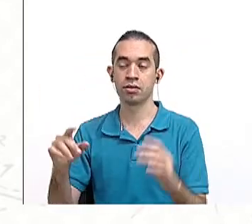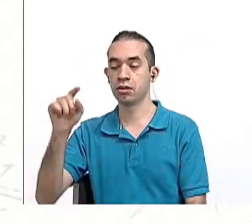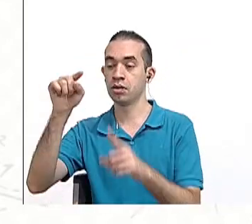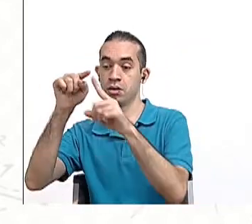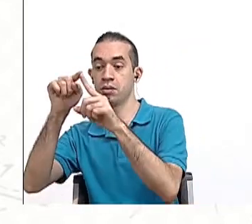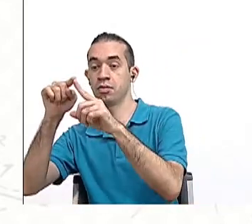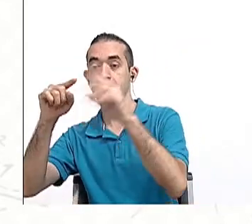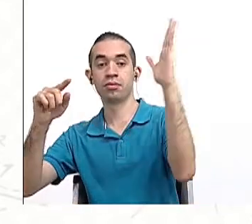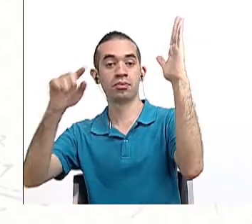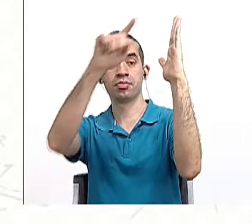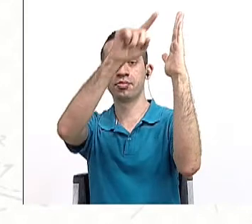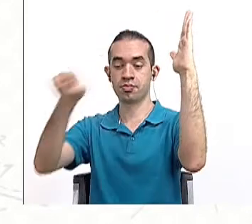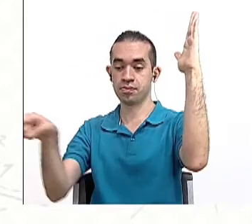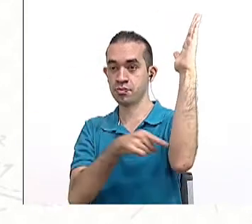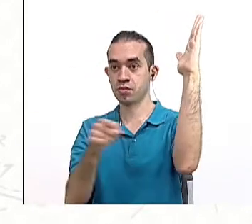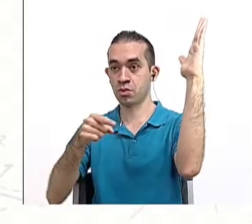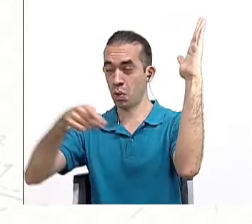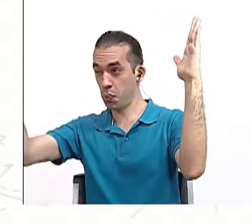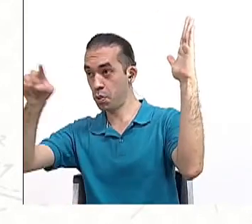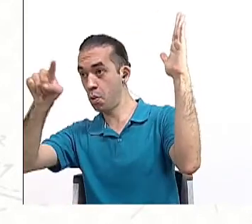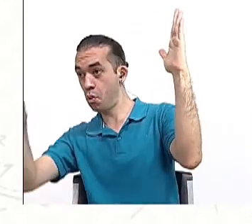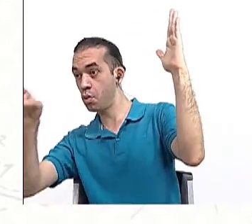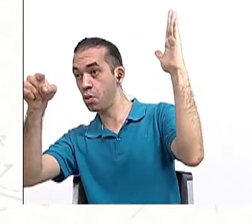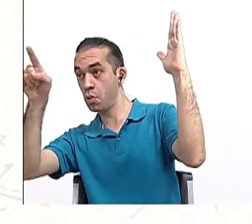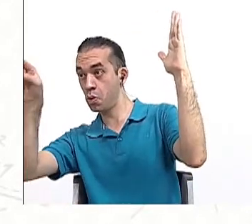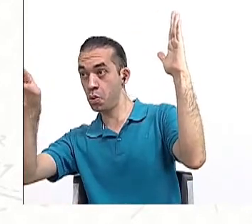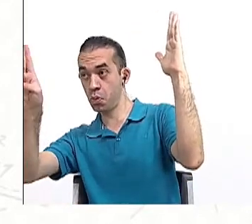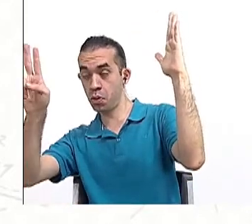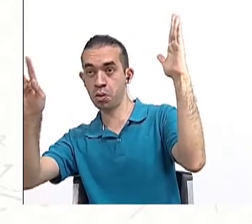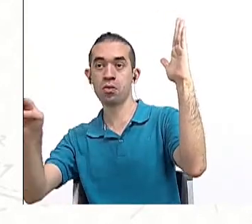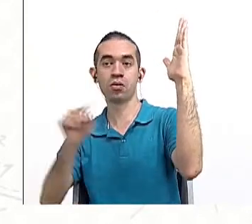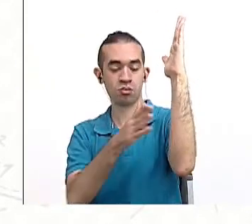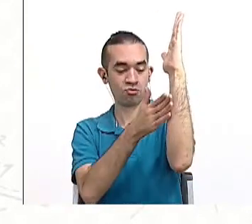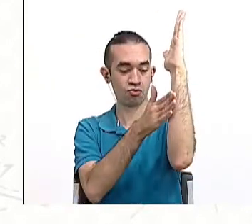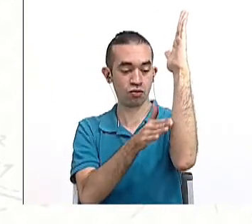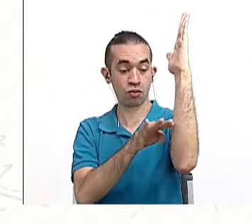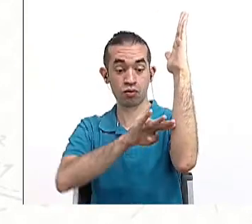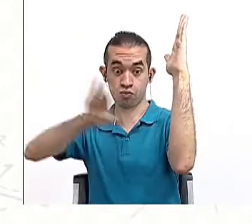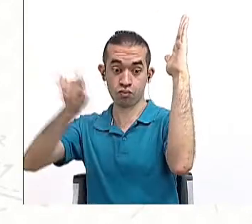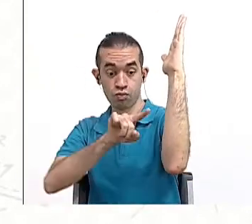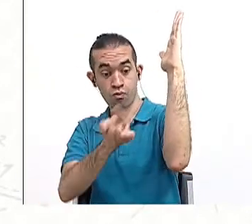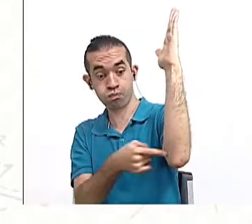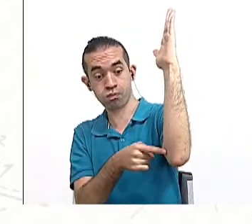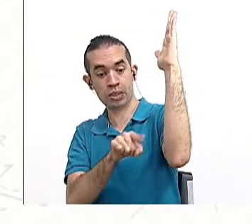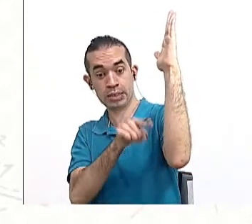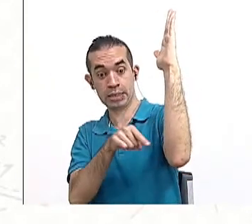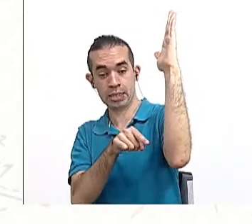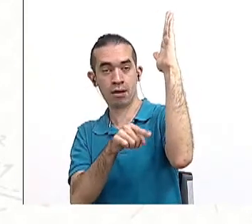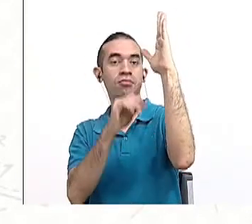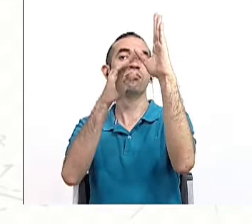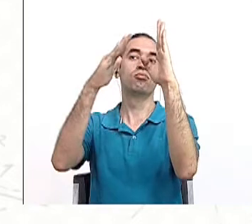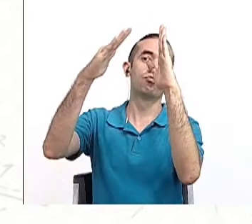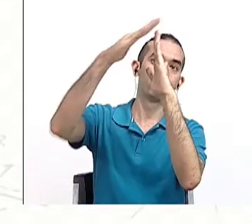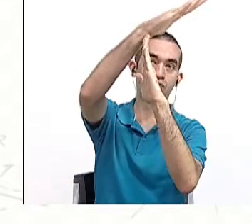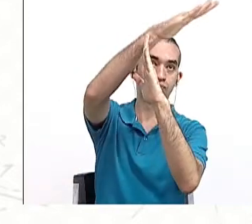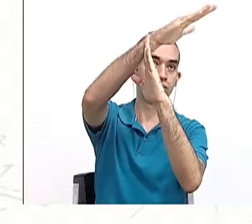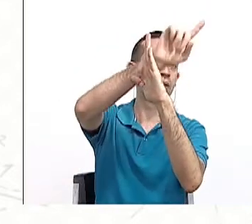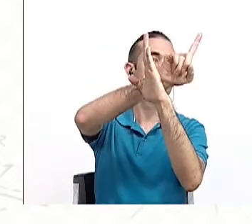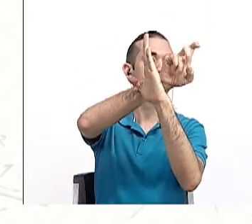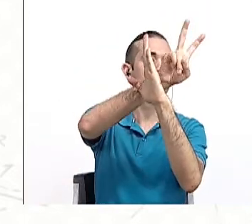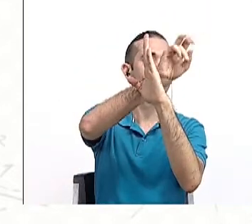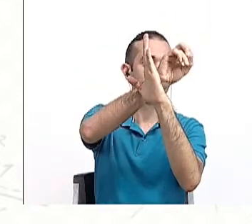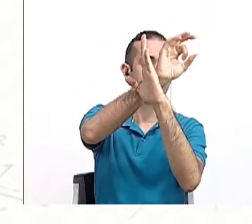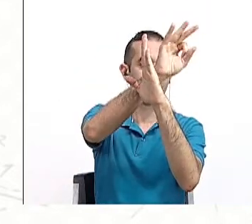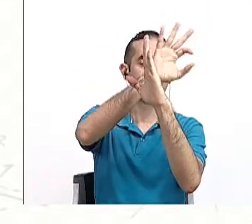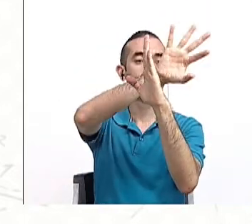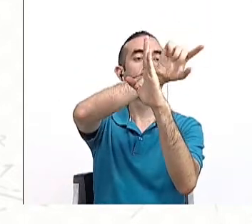más cita más 120 es 360 empezamos bueno sustituimos en verdad ya sabemos que cita